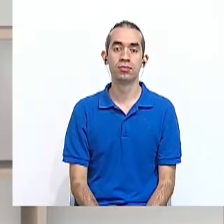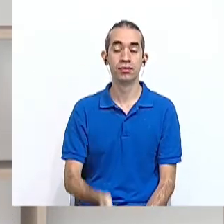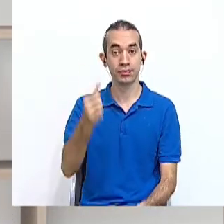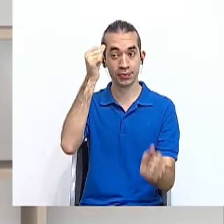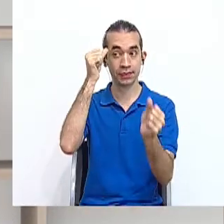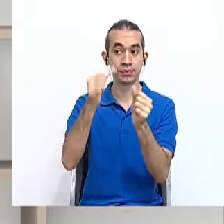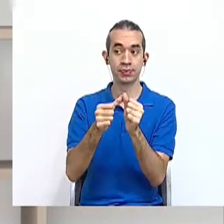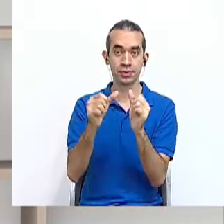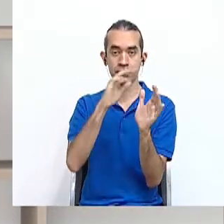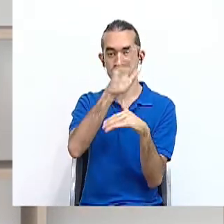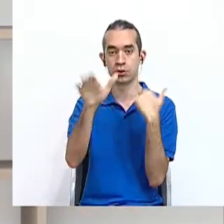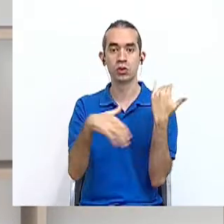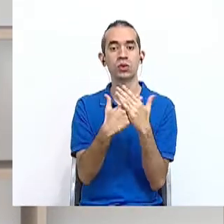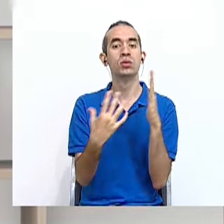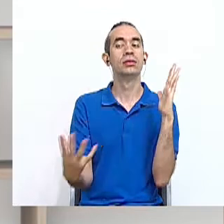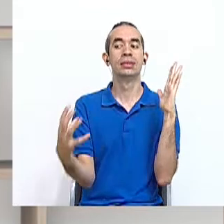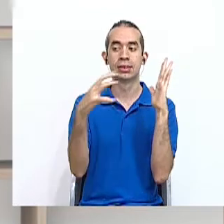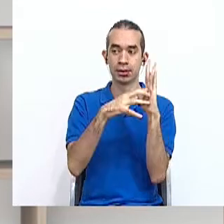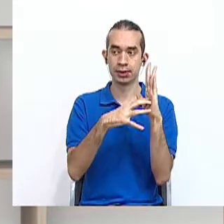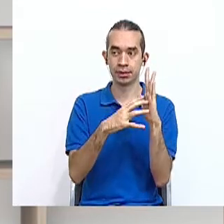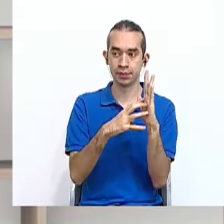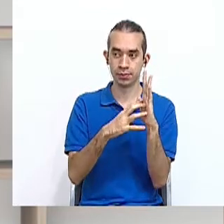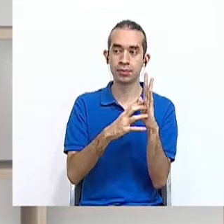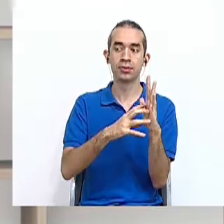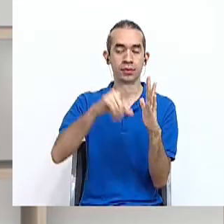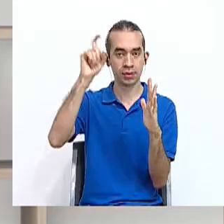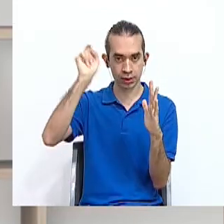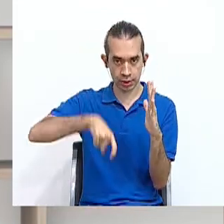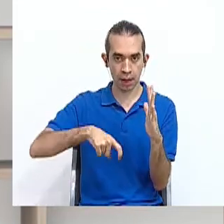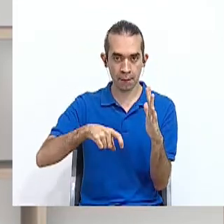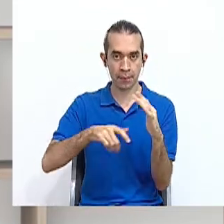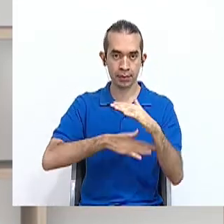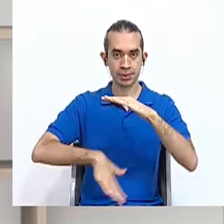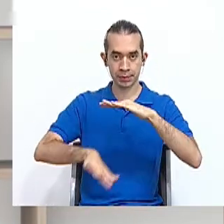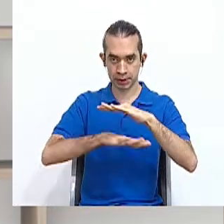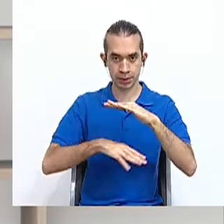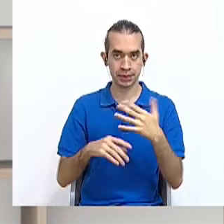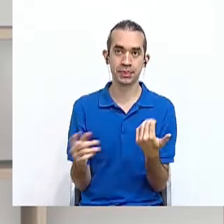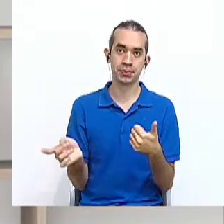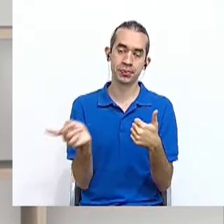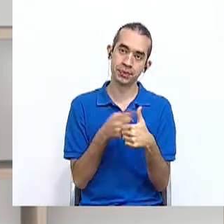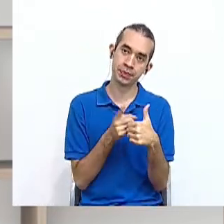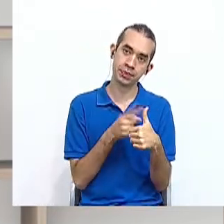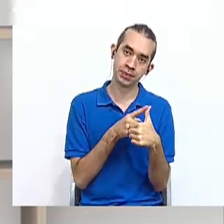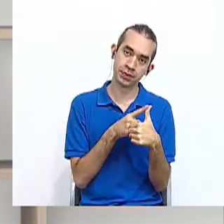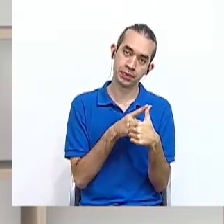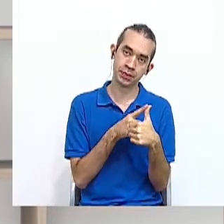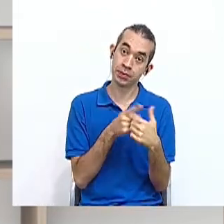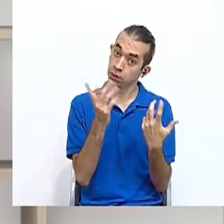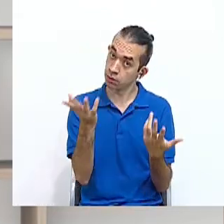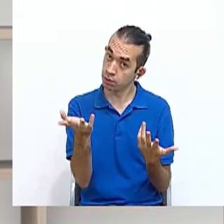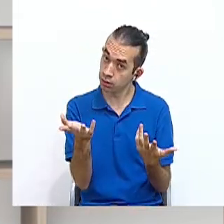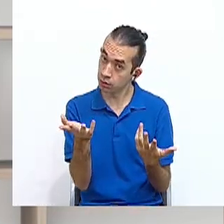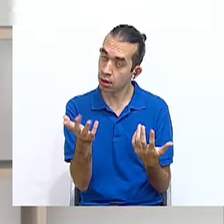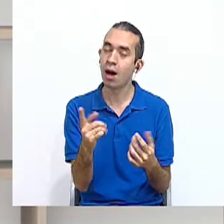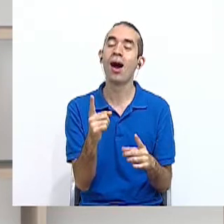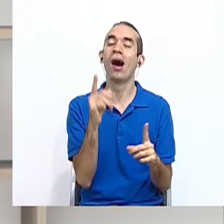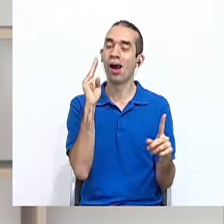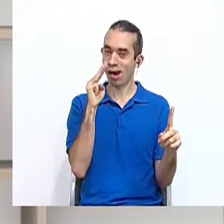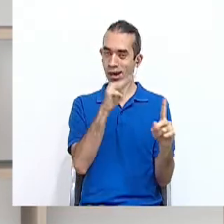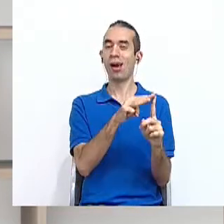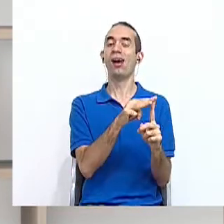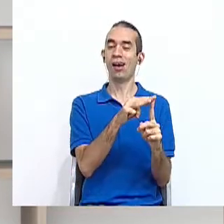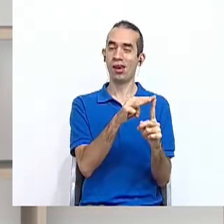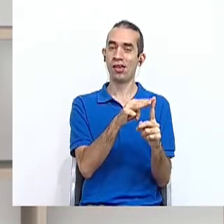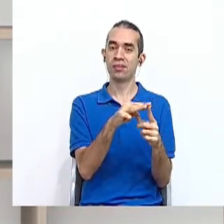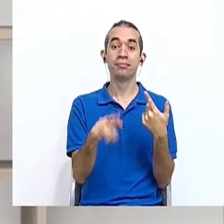Recuerden que todo texto debe tener las bases de que 1, ¿cuál era? Eso, emita un